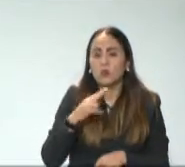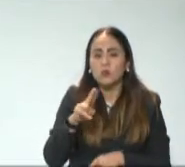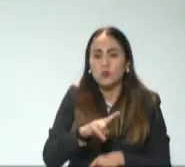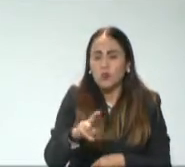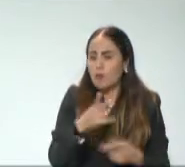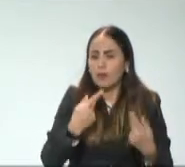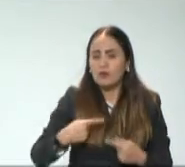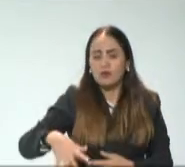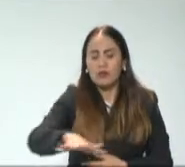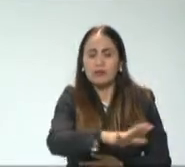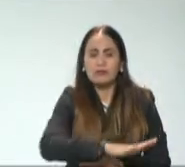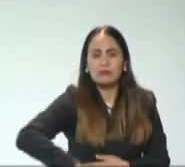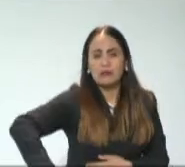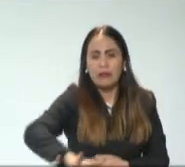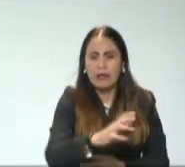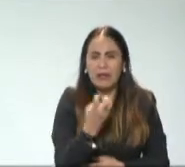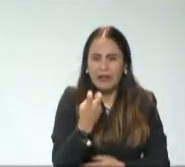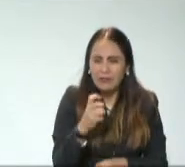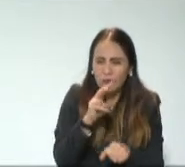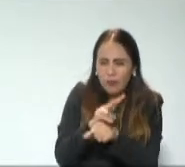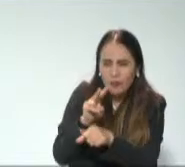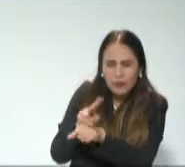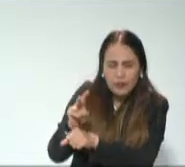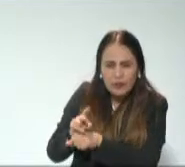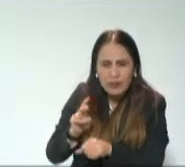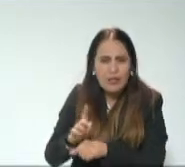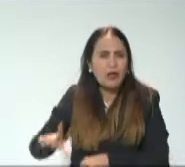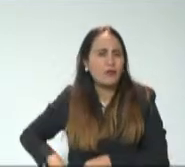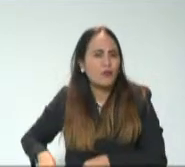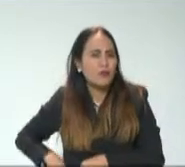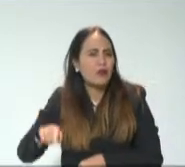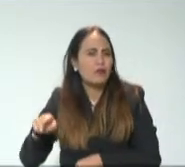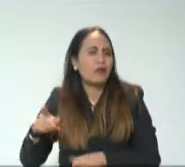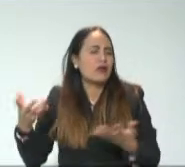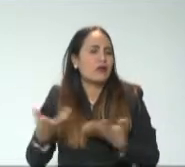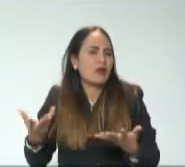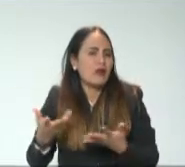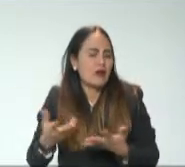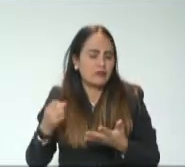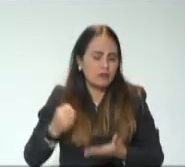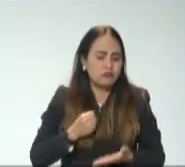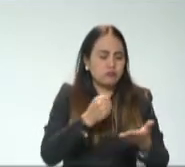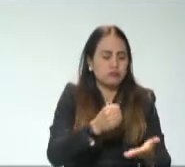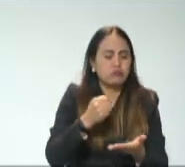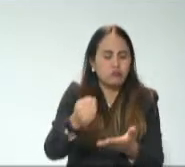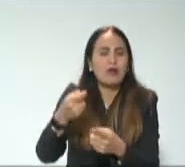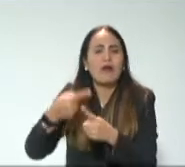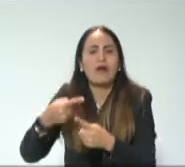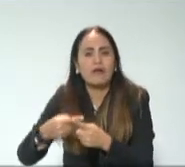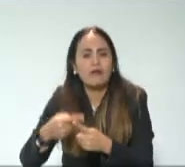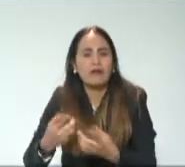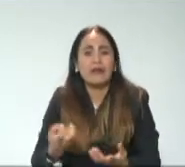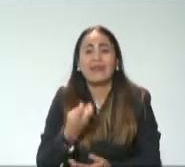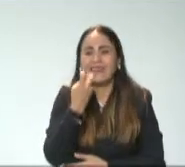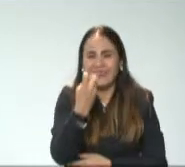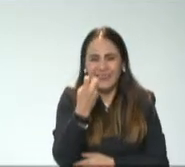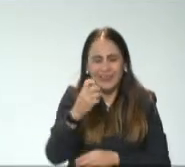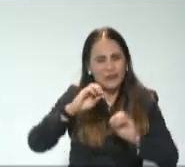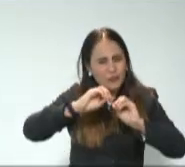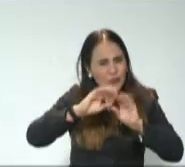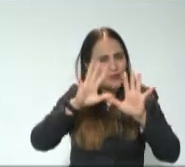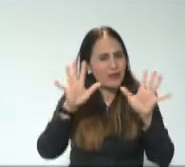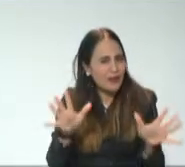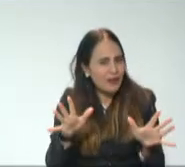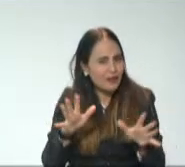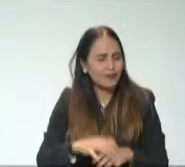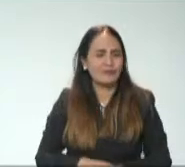ciudadanía son los ojos para revisar Cómo se están destinados los recursos y esa es la transparencia pero